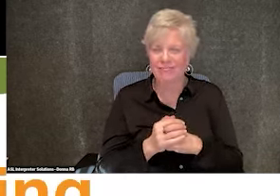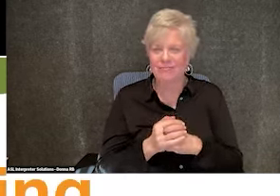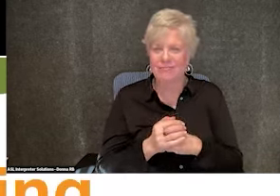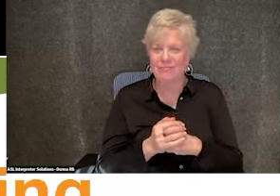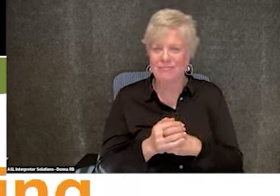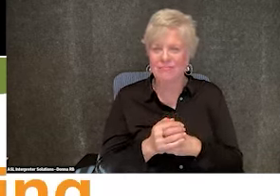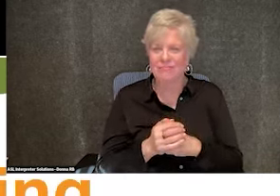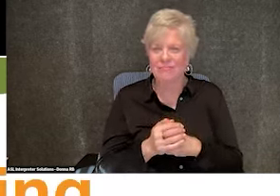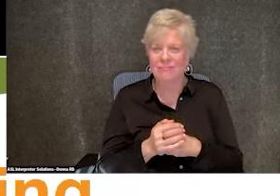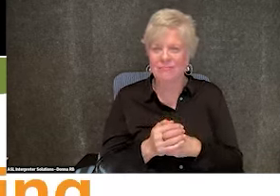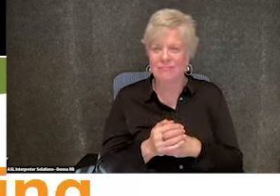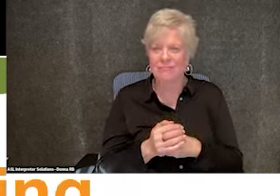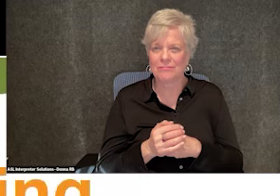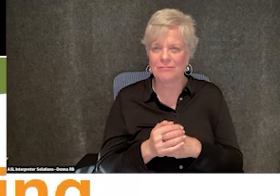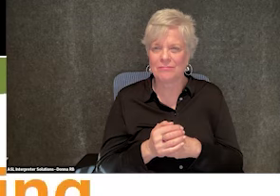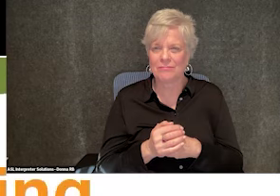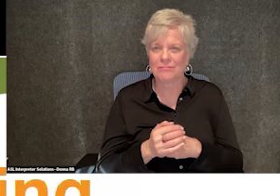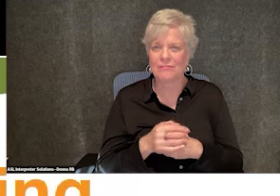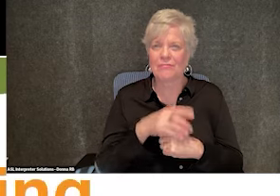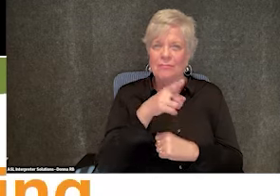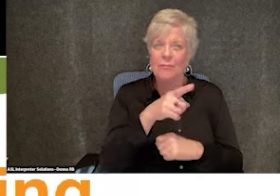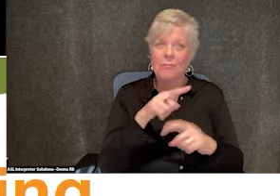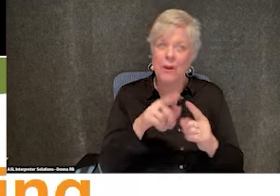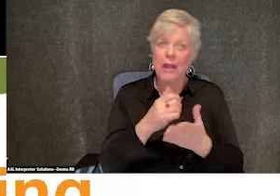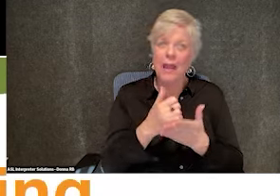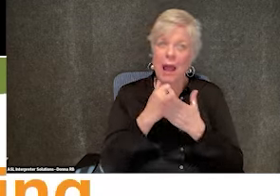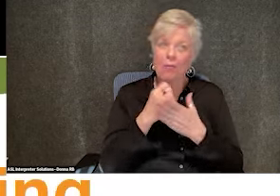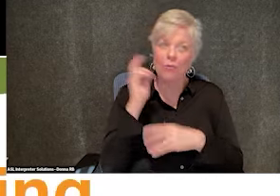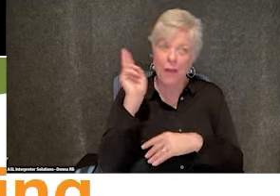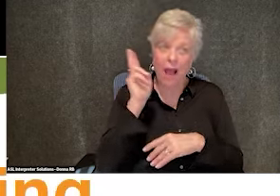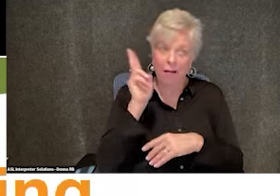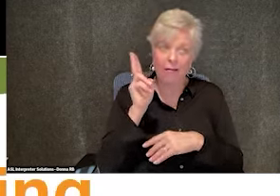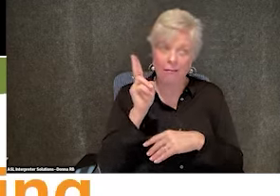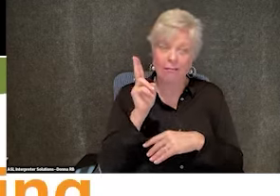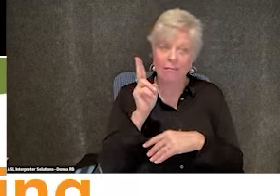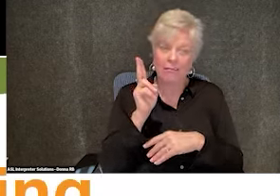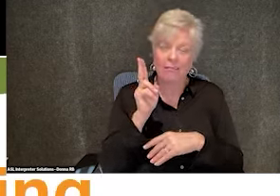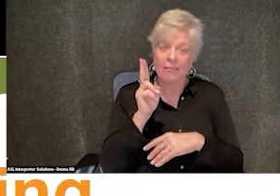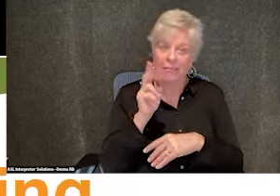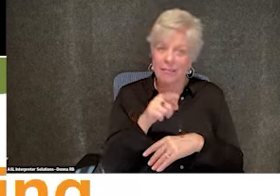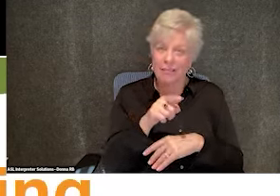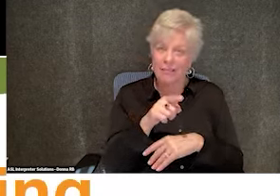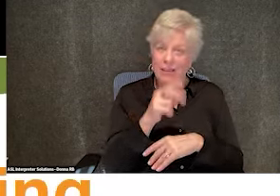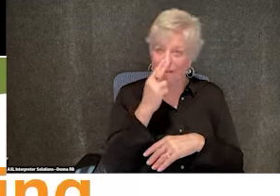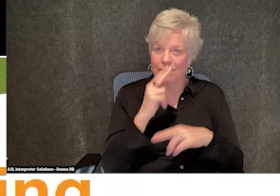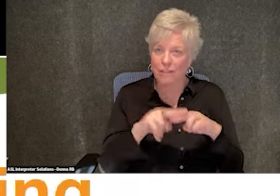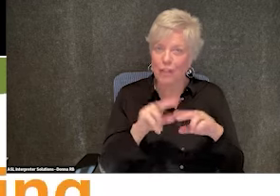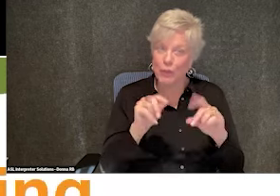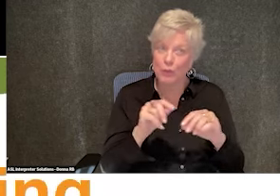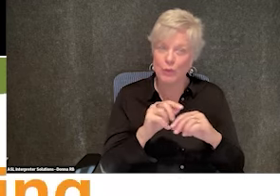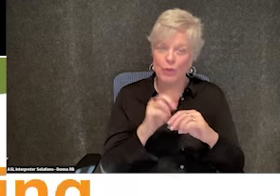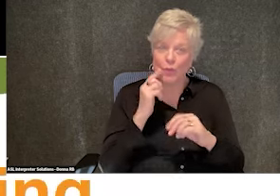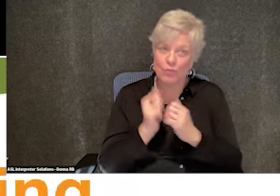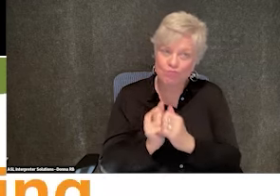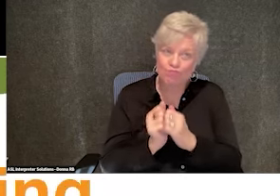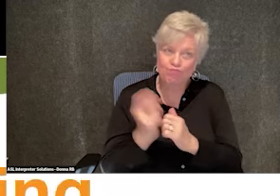más decir. Hubo un momento, si se acuerda, como dije antes, si uno asume, por